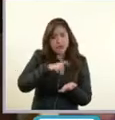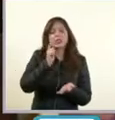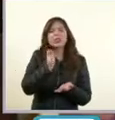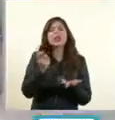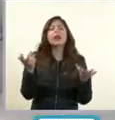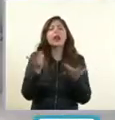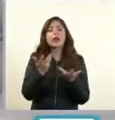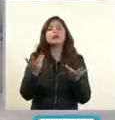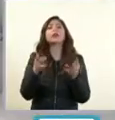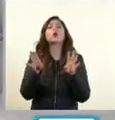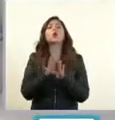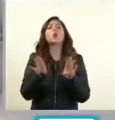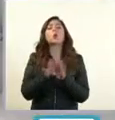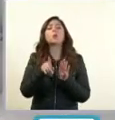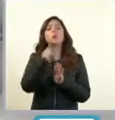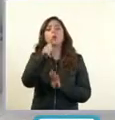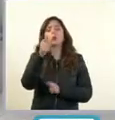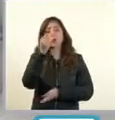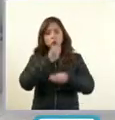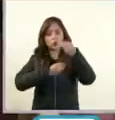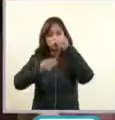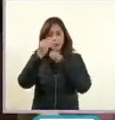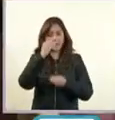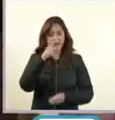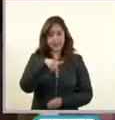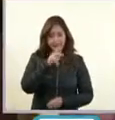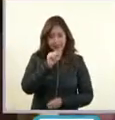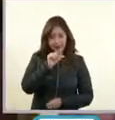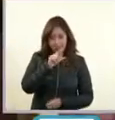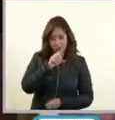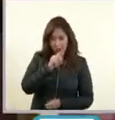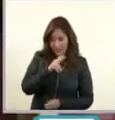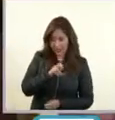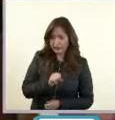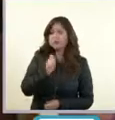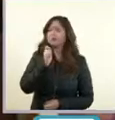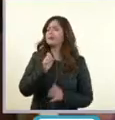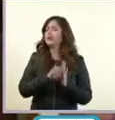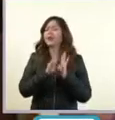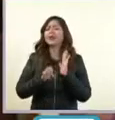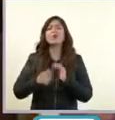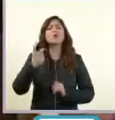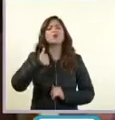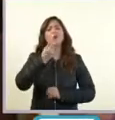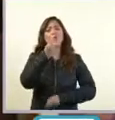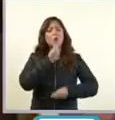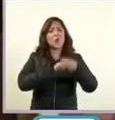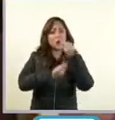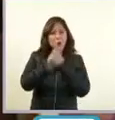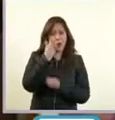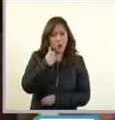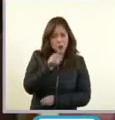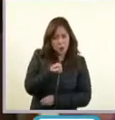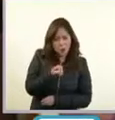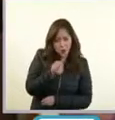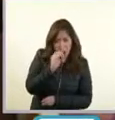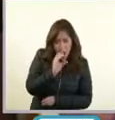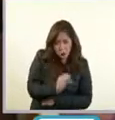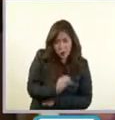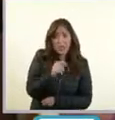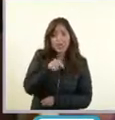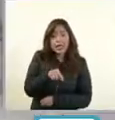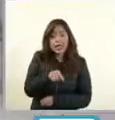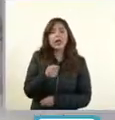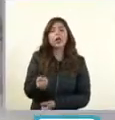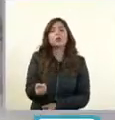totalmente directas al aporte de calorías. Es decir, si yo me como una porción pequeña, el aporte